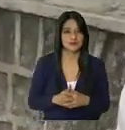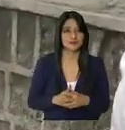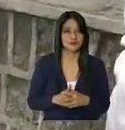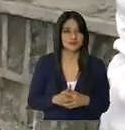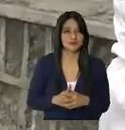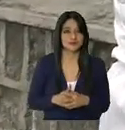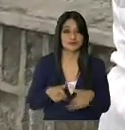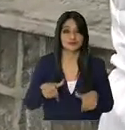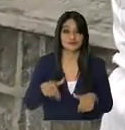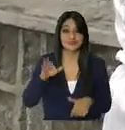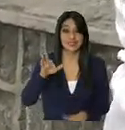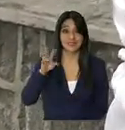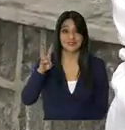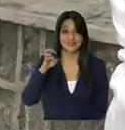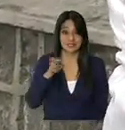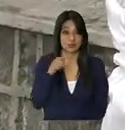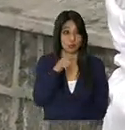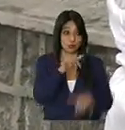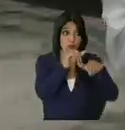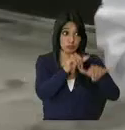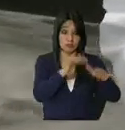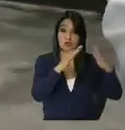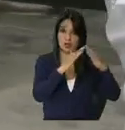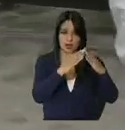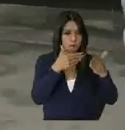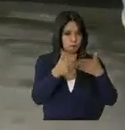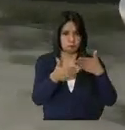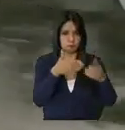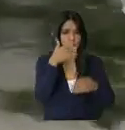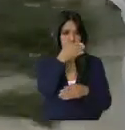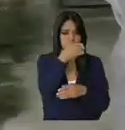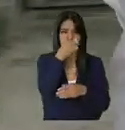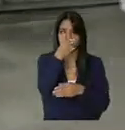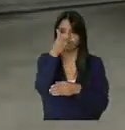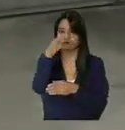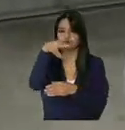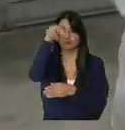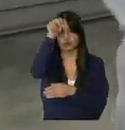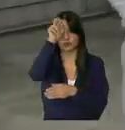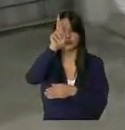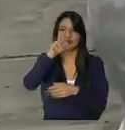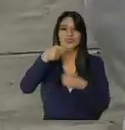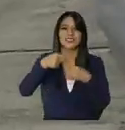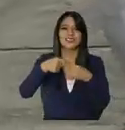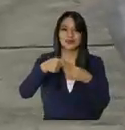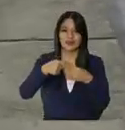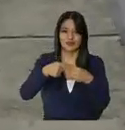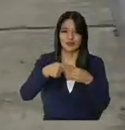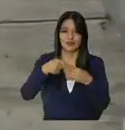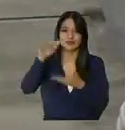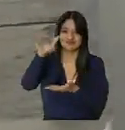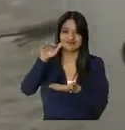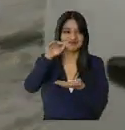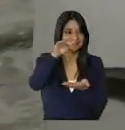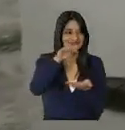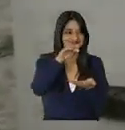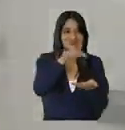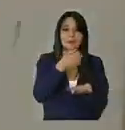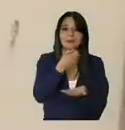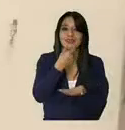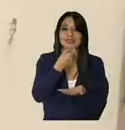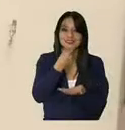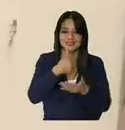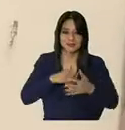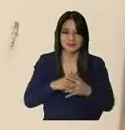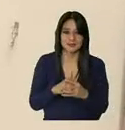medio de comunicación para que no salga de casa, recorrimos sectores del norte y sur de la ciudad receptando los medicamentos. Ya